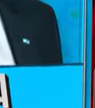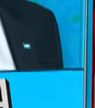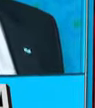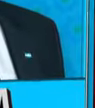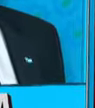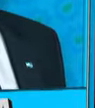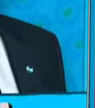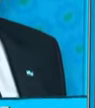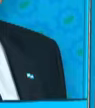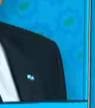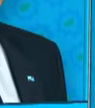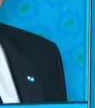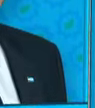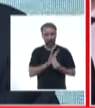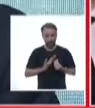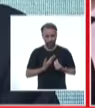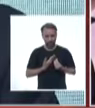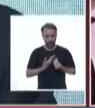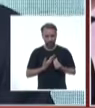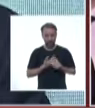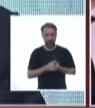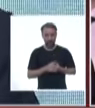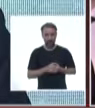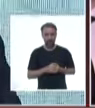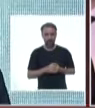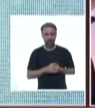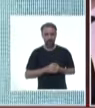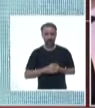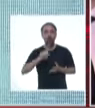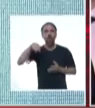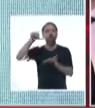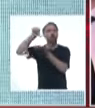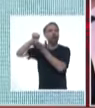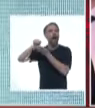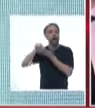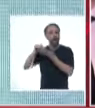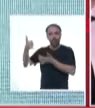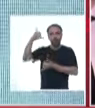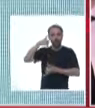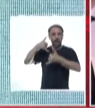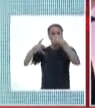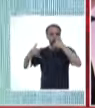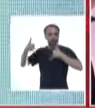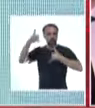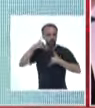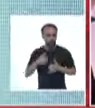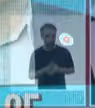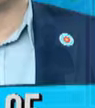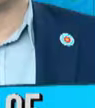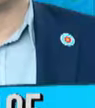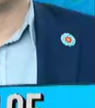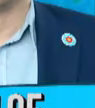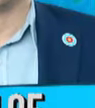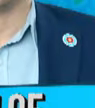orden que quizás son dos palabras en las que hizo mucha mucho hincapié en su campaña Patricia bullrich Que también expresó o